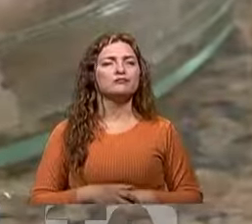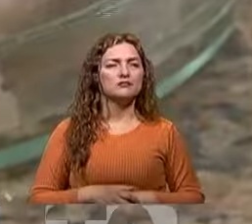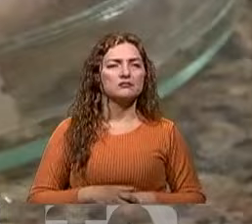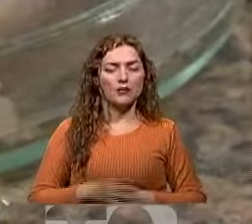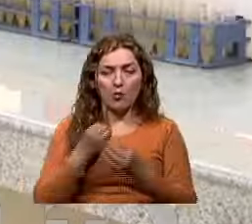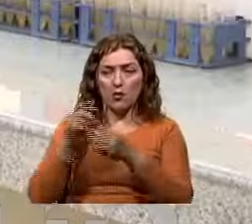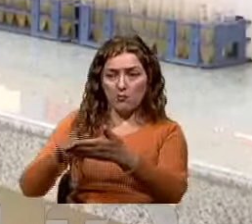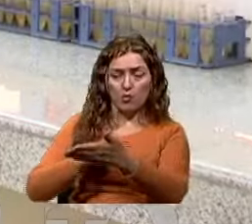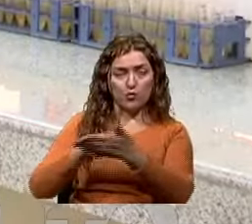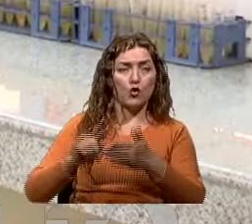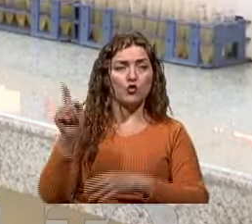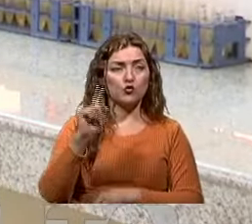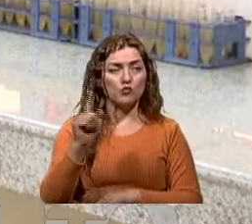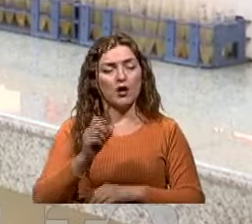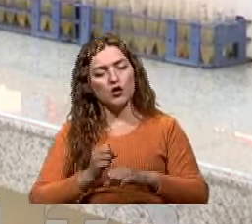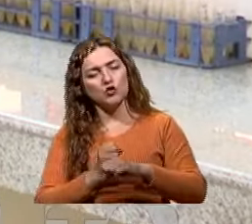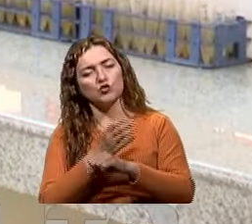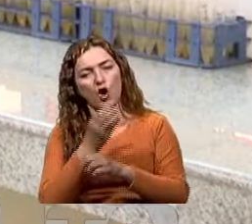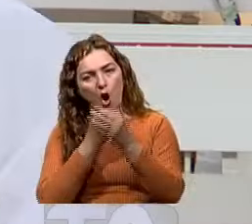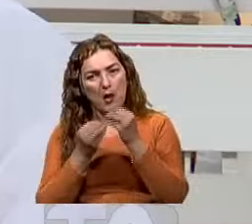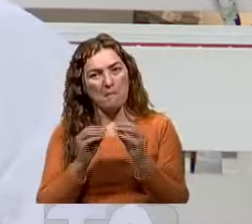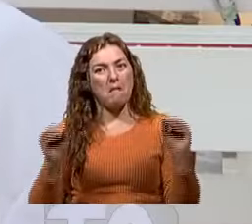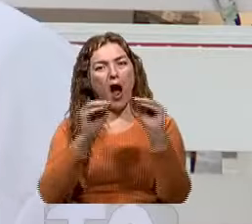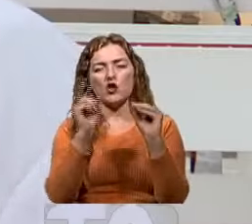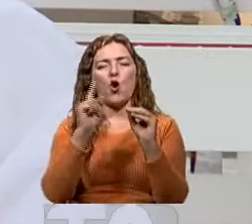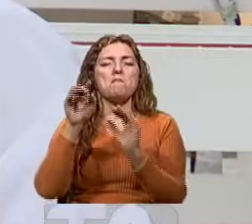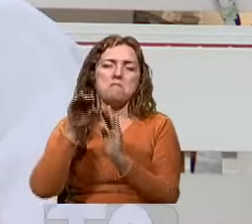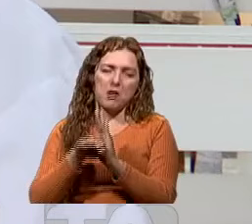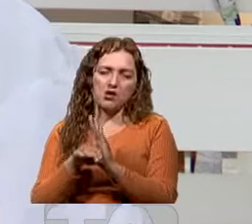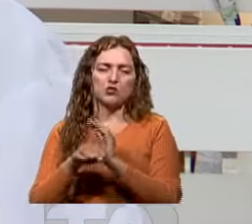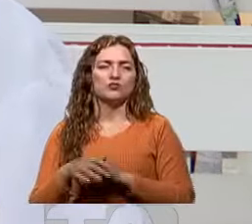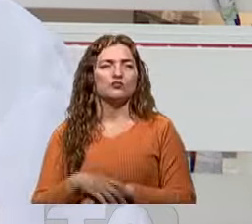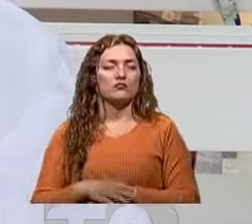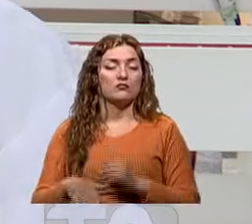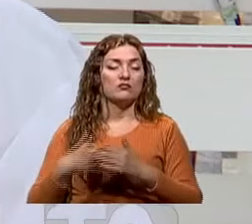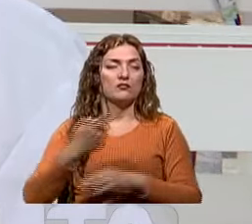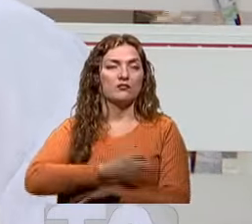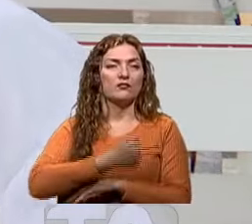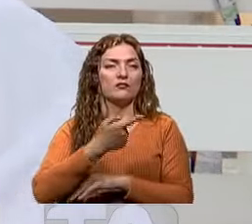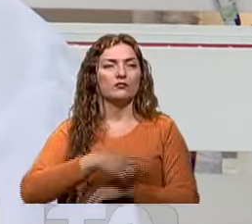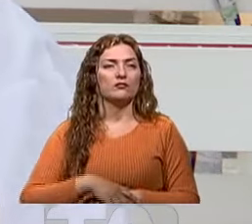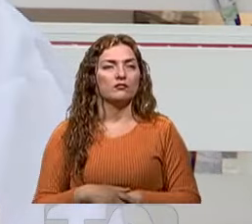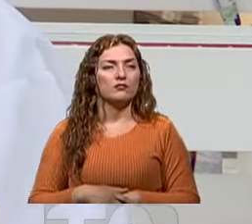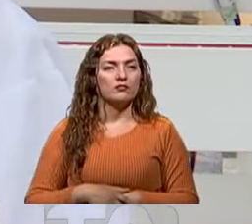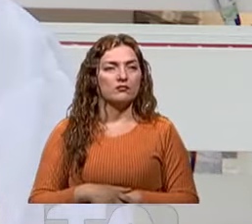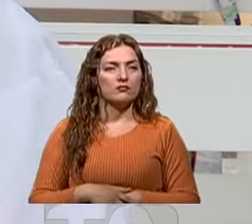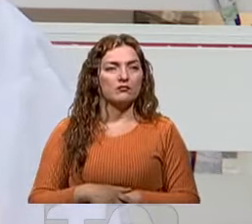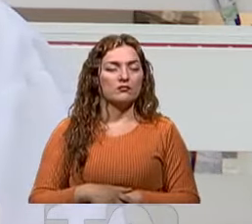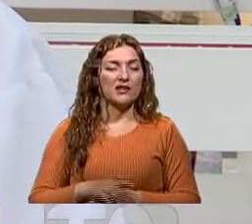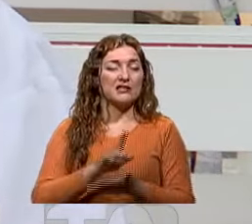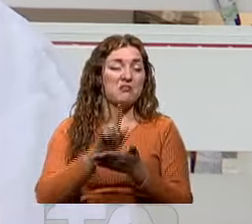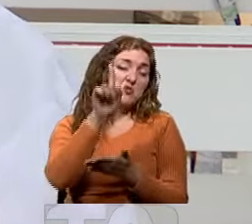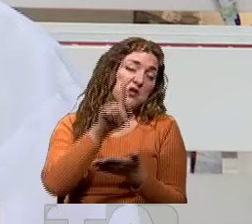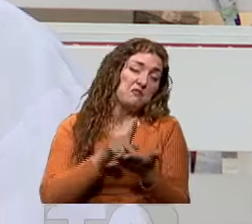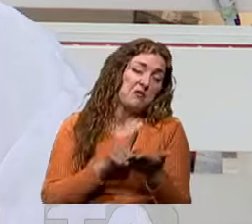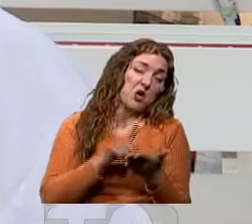de estos alimentos, más bien sugieren limitar su consumo. Es decir, no consumen todos los días, sino tal vez una vez por semana o una